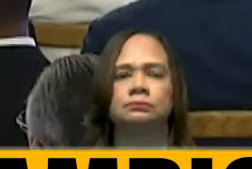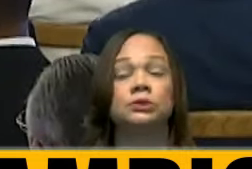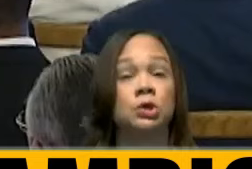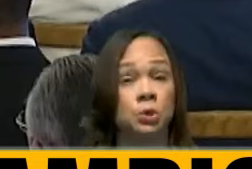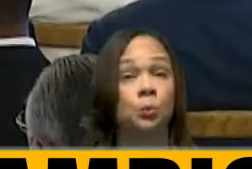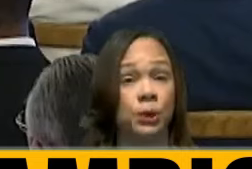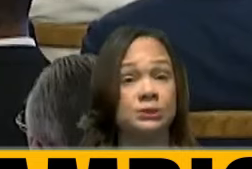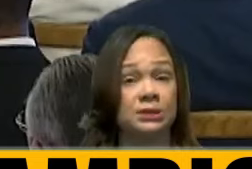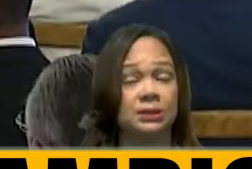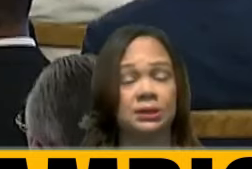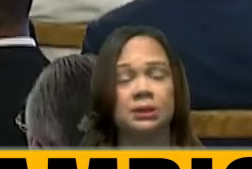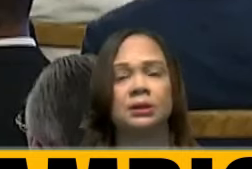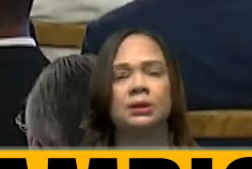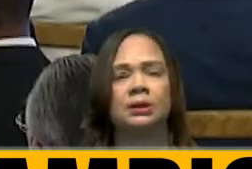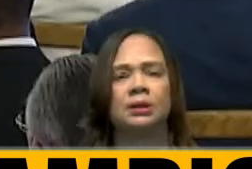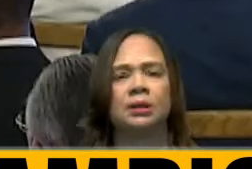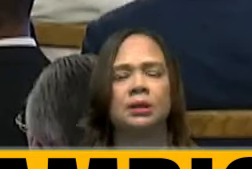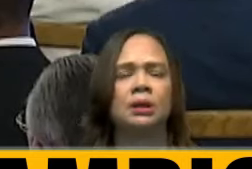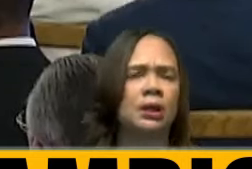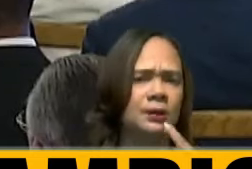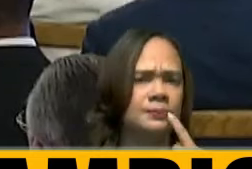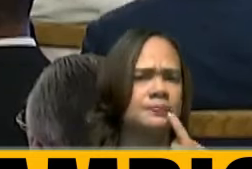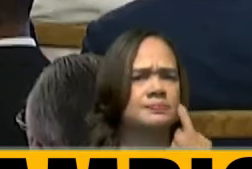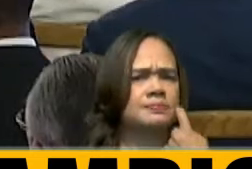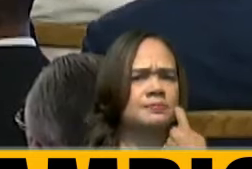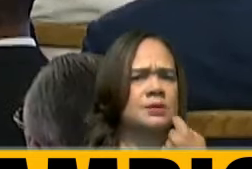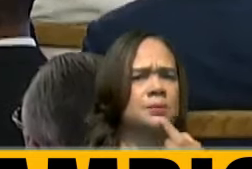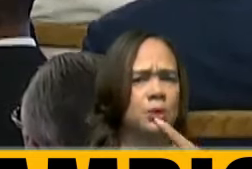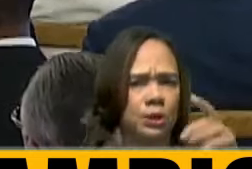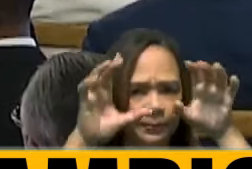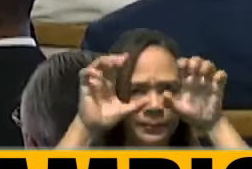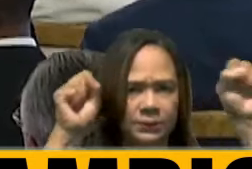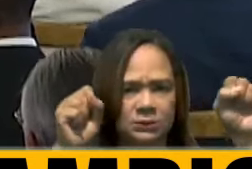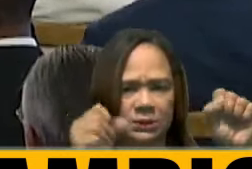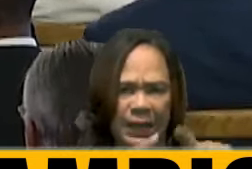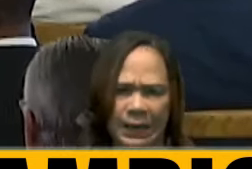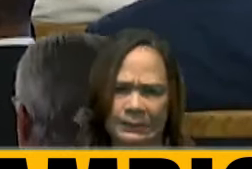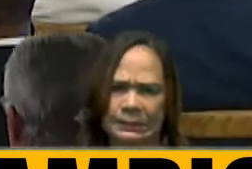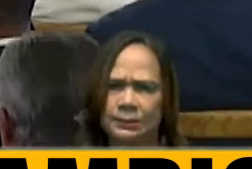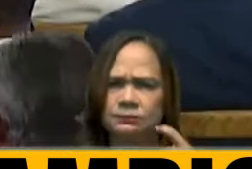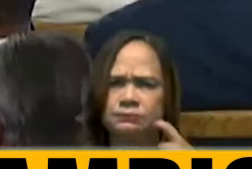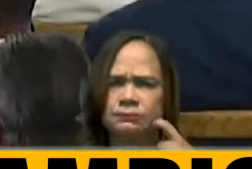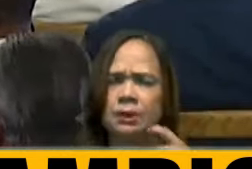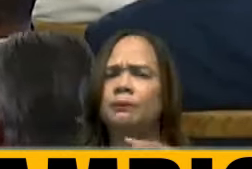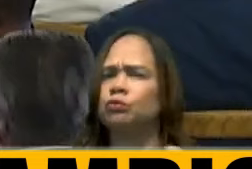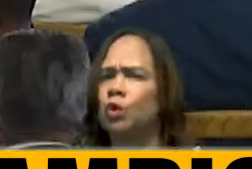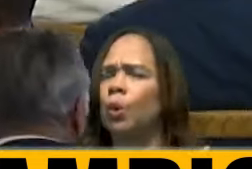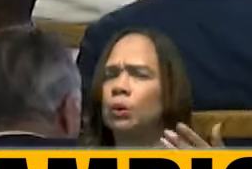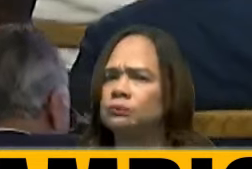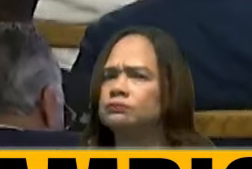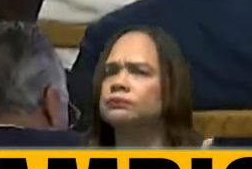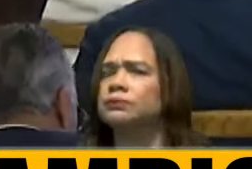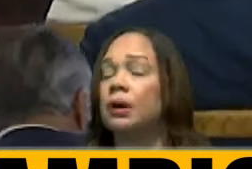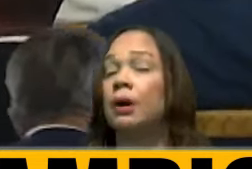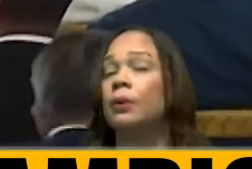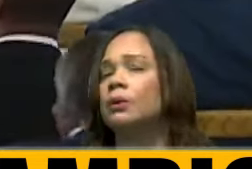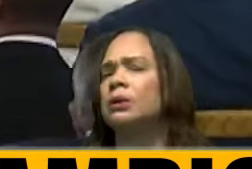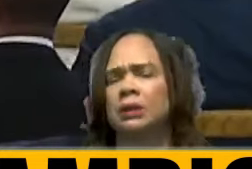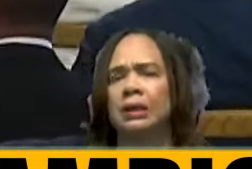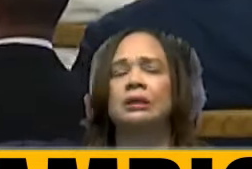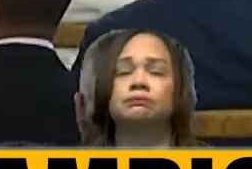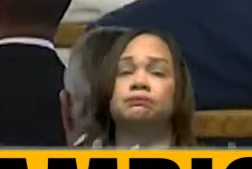Muy buenas tardes e como dijo el presidente al inicio todo lo que se está presentando ahora es